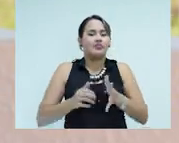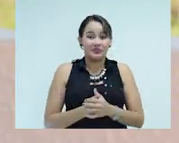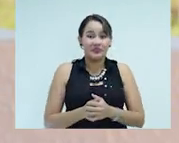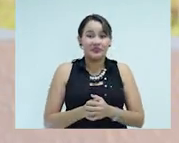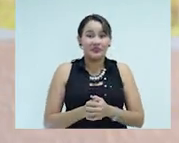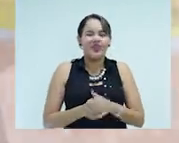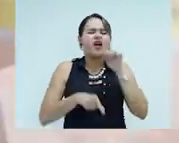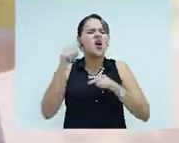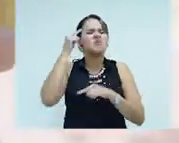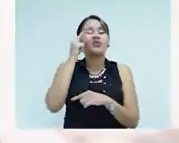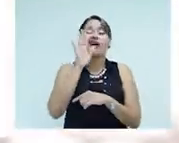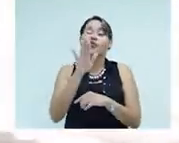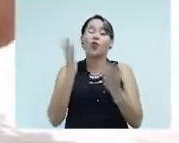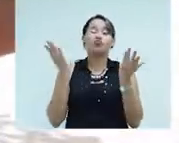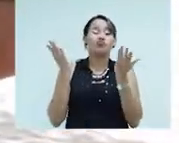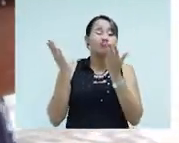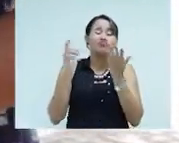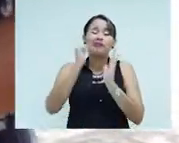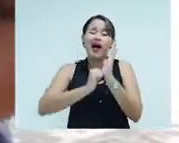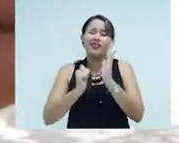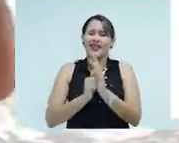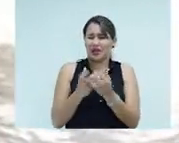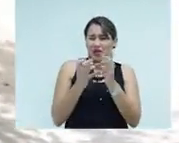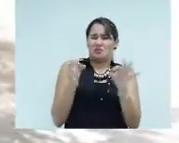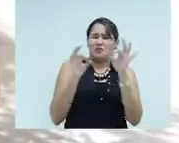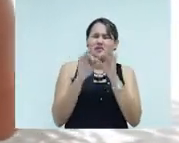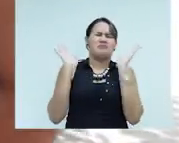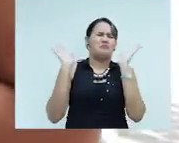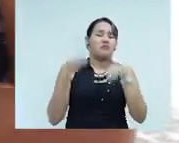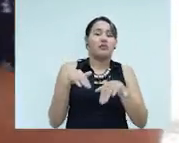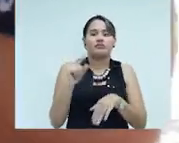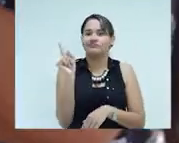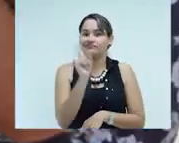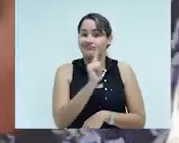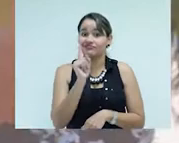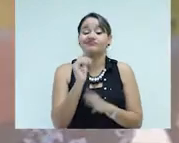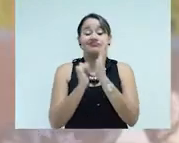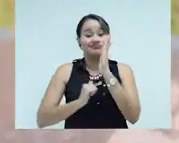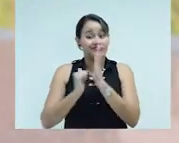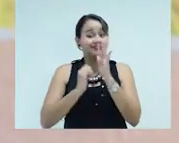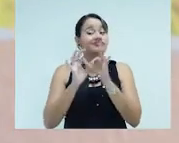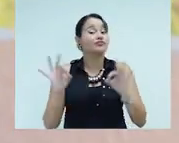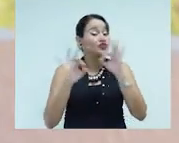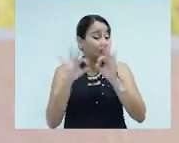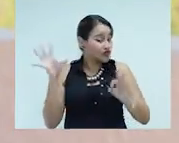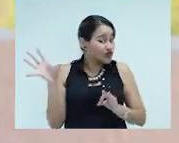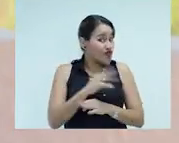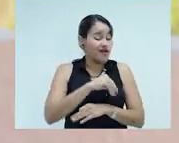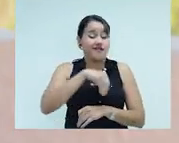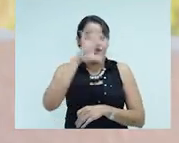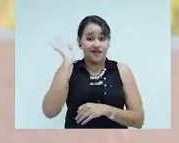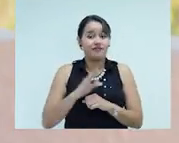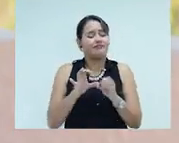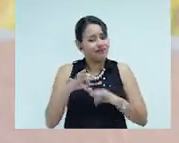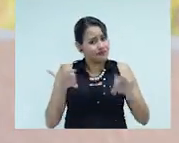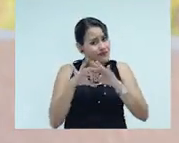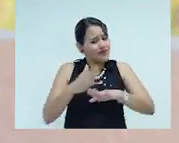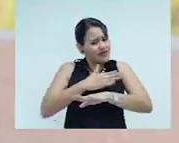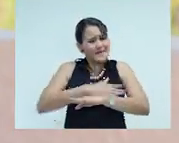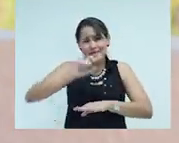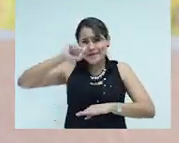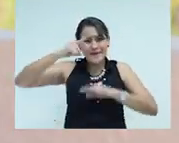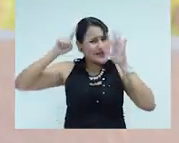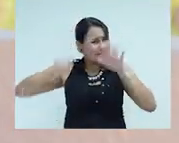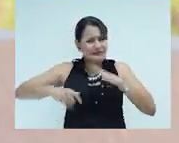como de relleno son muy importantes. Y obviamente uno tiene que empezar a prepararse desde el primer semestre,